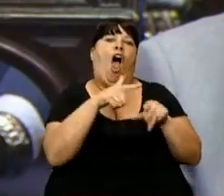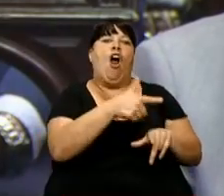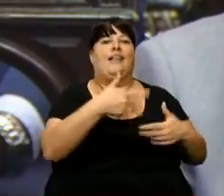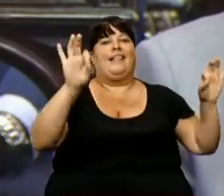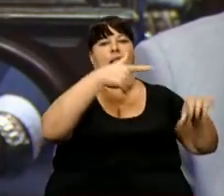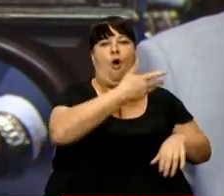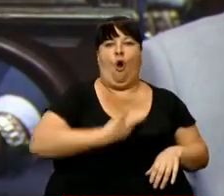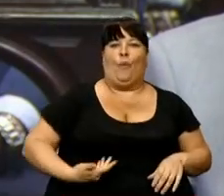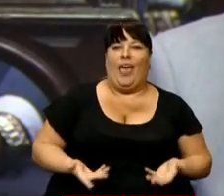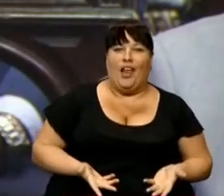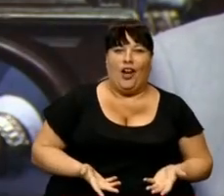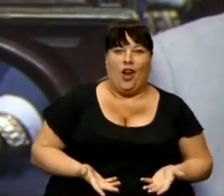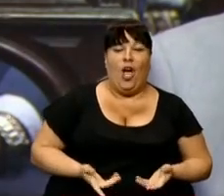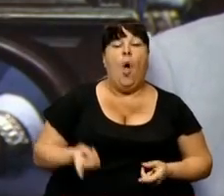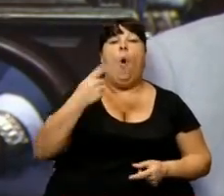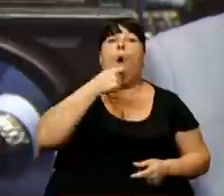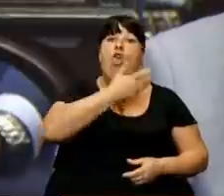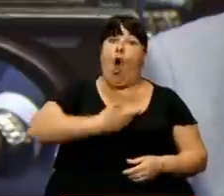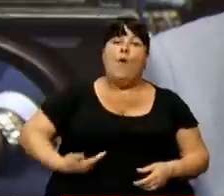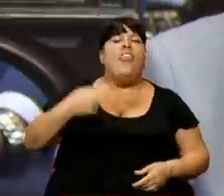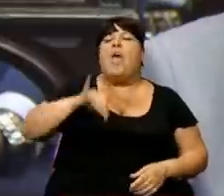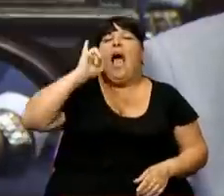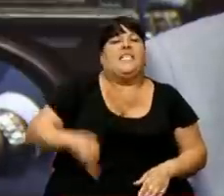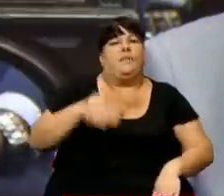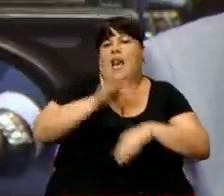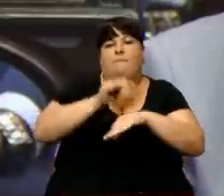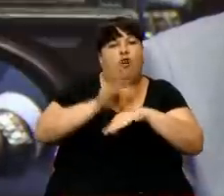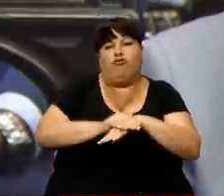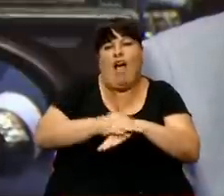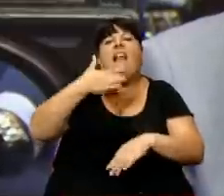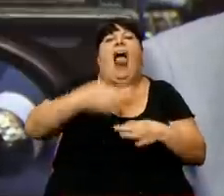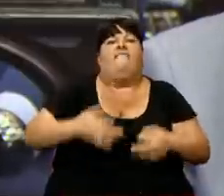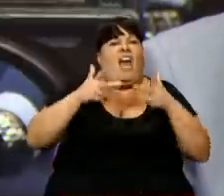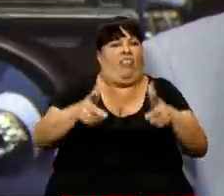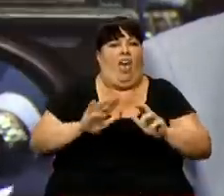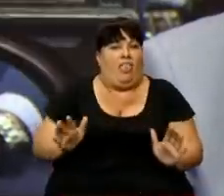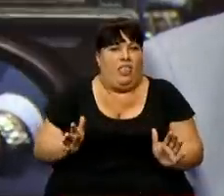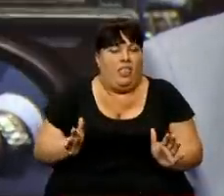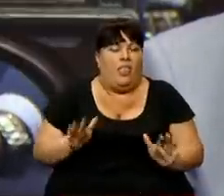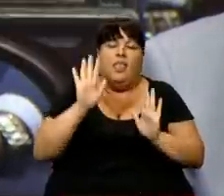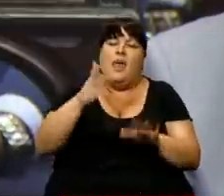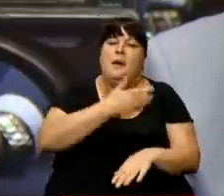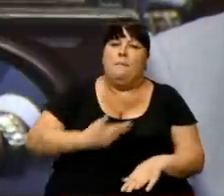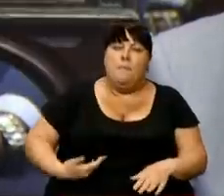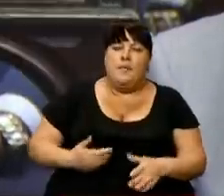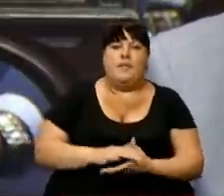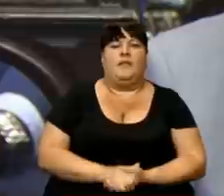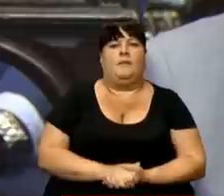gobierno. Cuando uno gobierna tiene que asumir la responsabilidad de decir la verdad. Señor